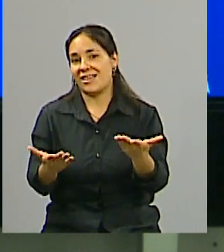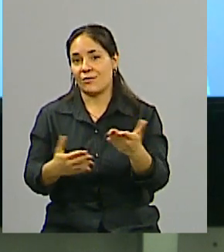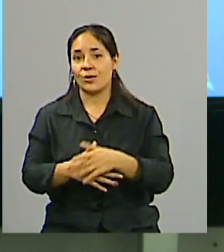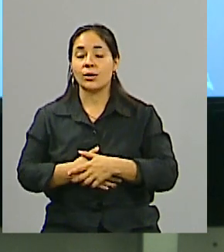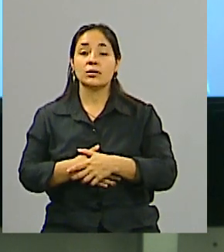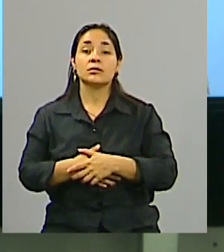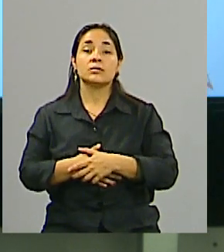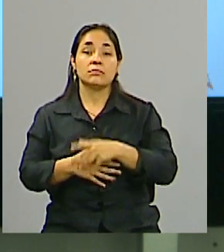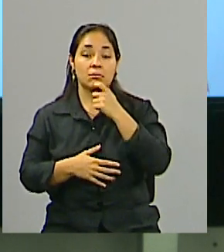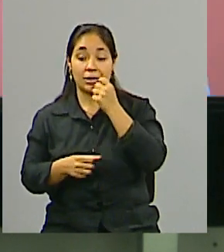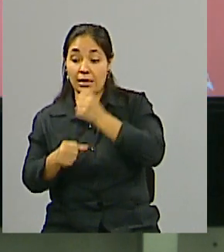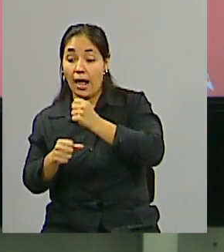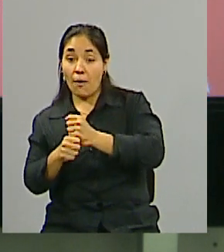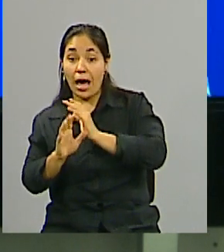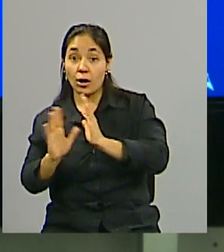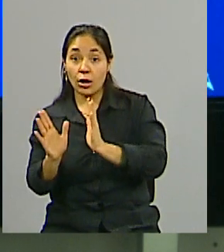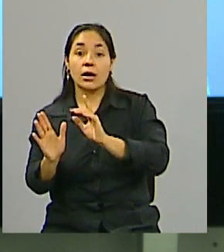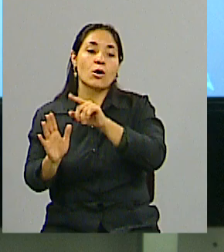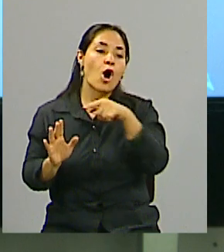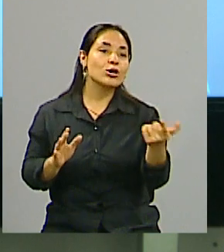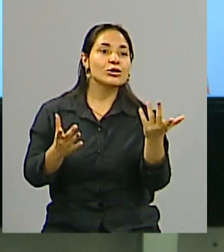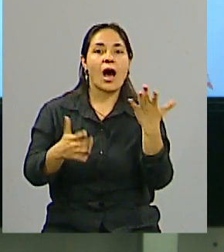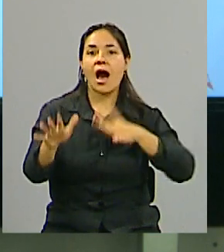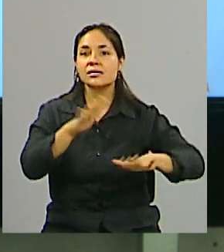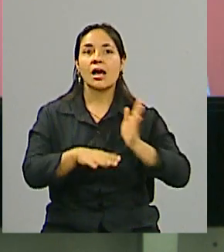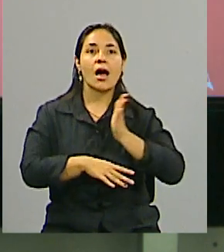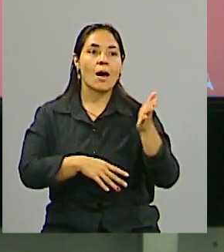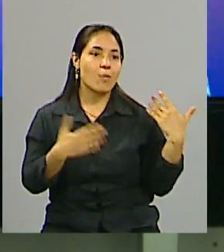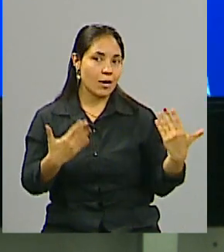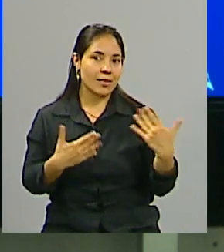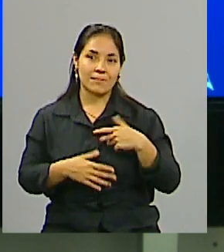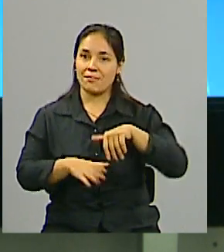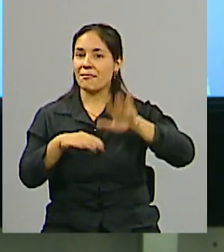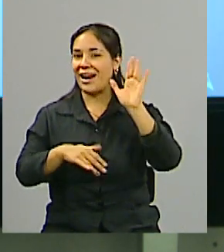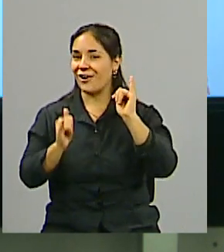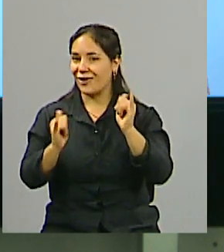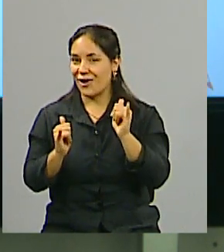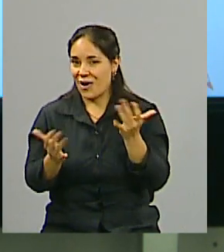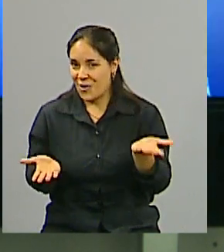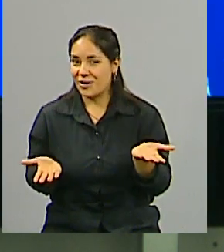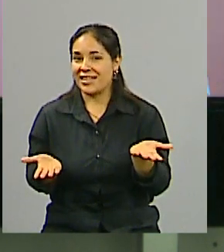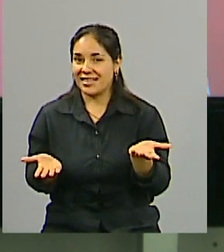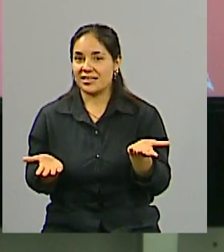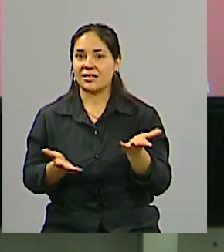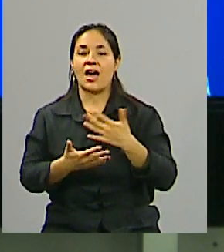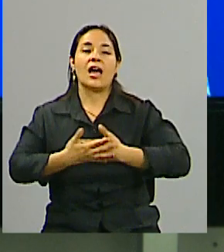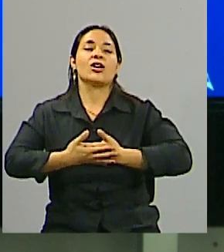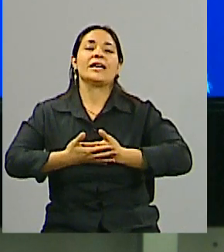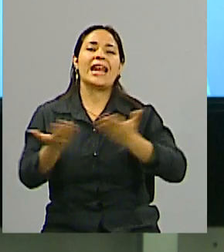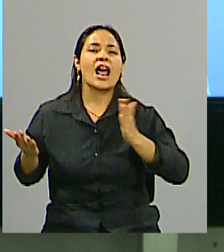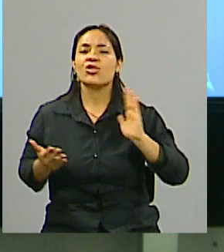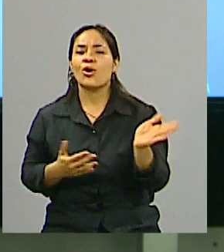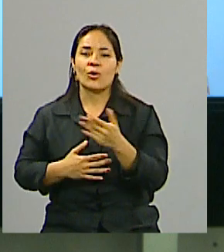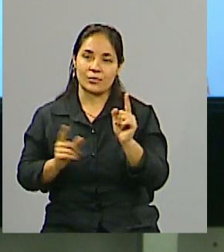posibilidad de hacer otras cosas más allá del trabajo. Creo que sobre todo los jóvenes, yo no me animaría a generalizar,